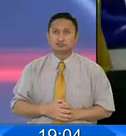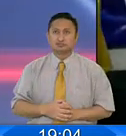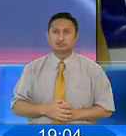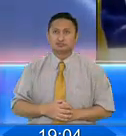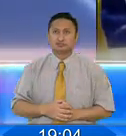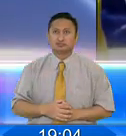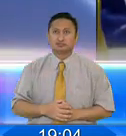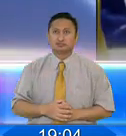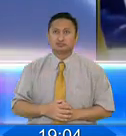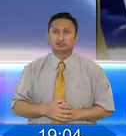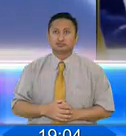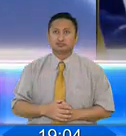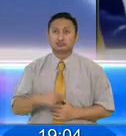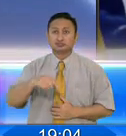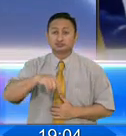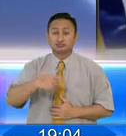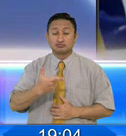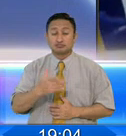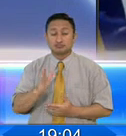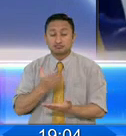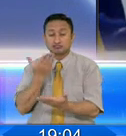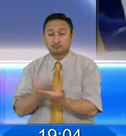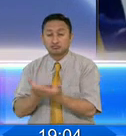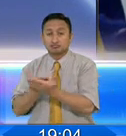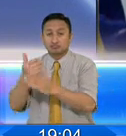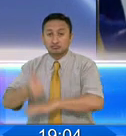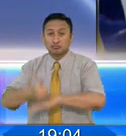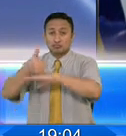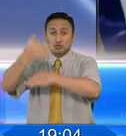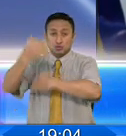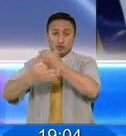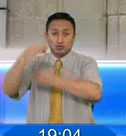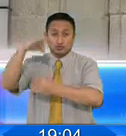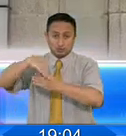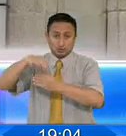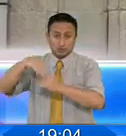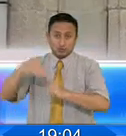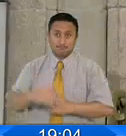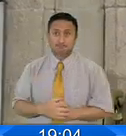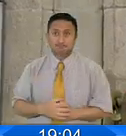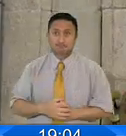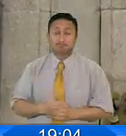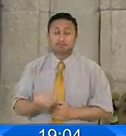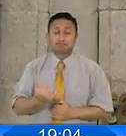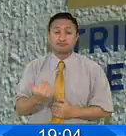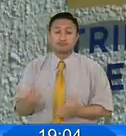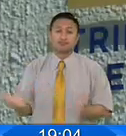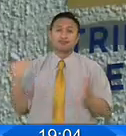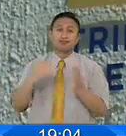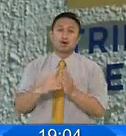una impugnación ante el Tribunal Contencioso Electoral. Así la pelota nuevamente podría